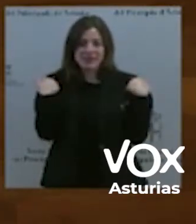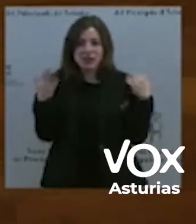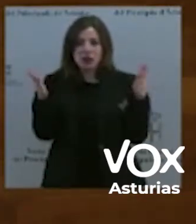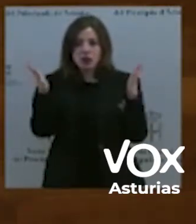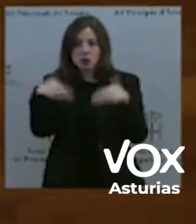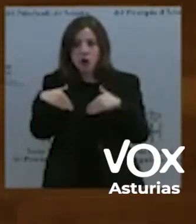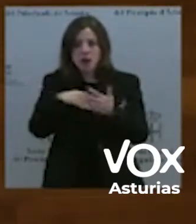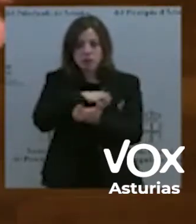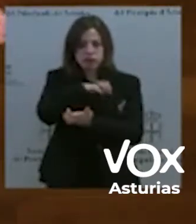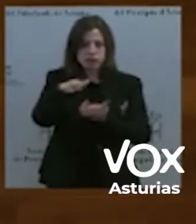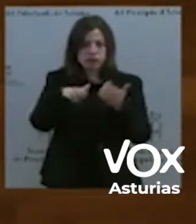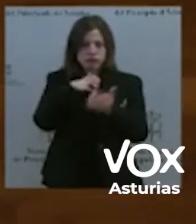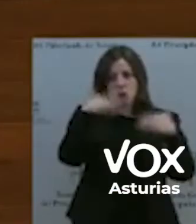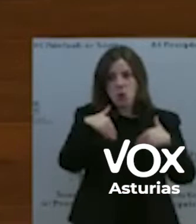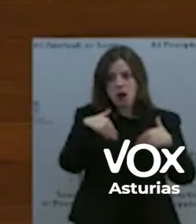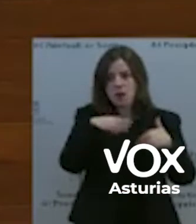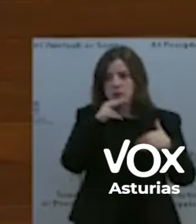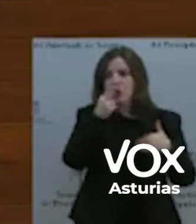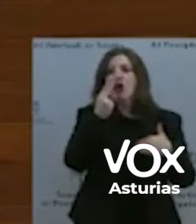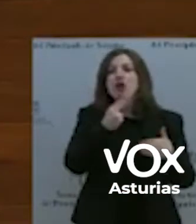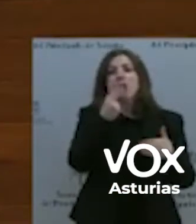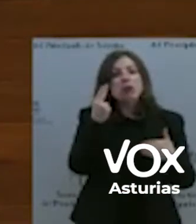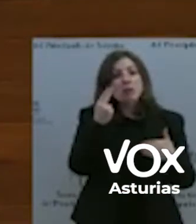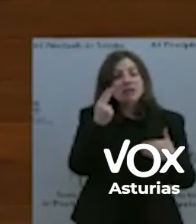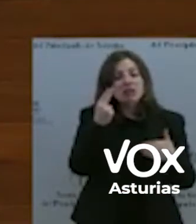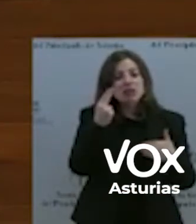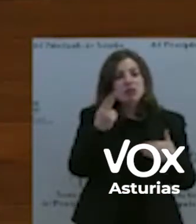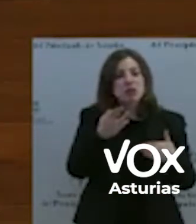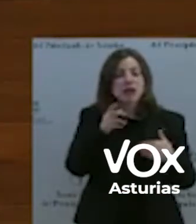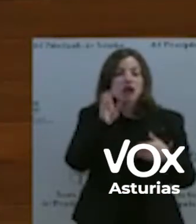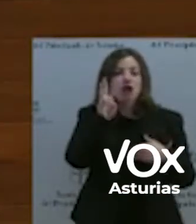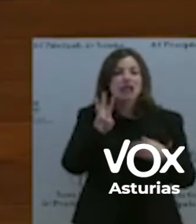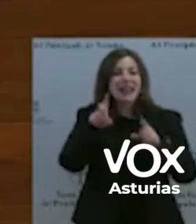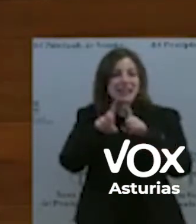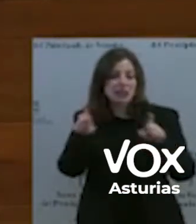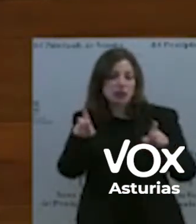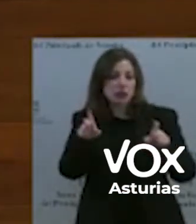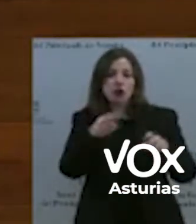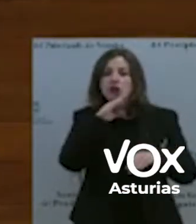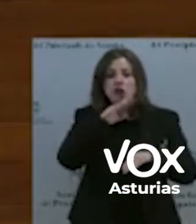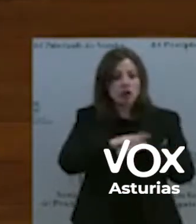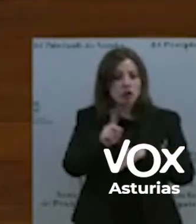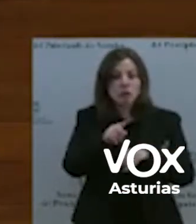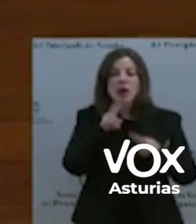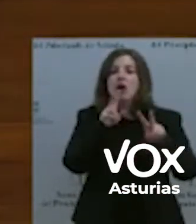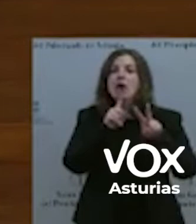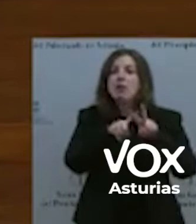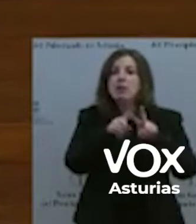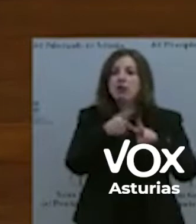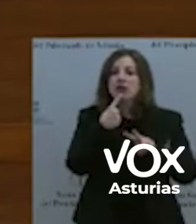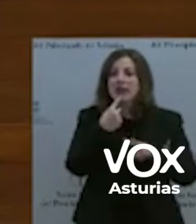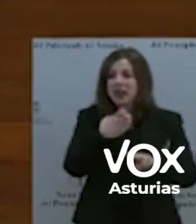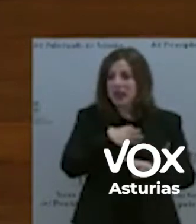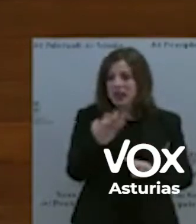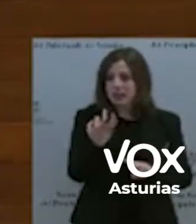pueden decir más perlas, pero ¿para qué? Vox afirma que no tiene un pase que en una región con una población tan